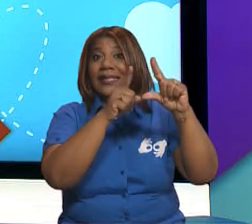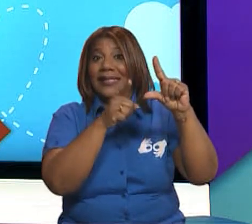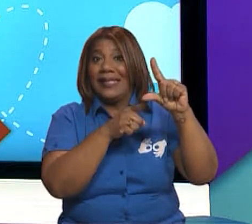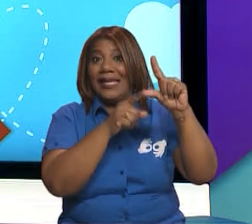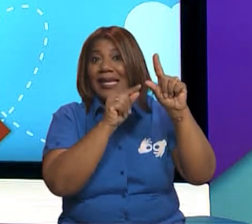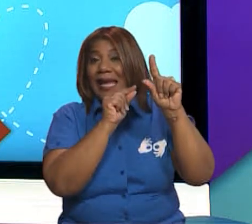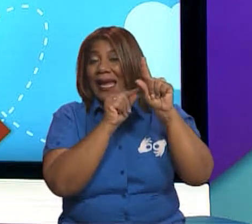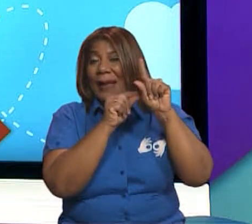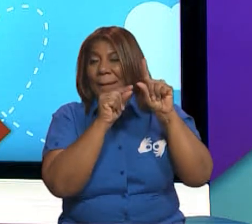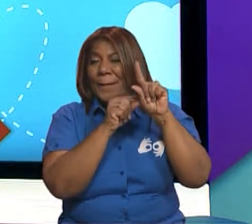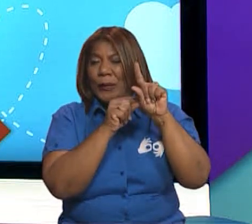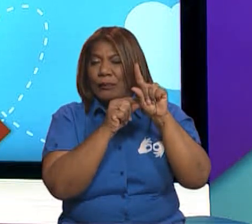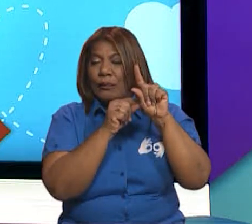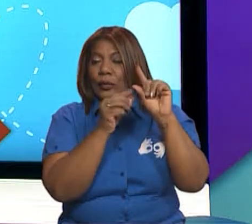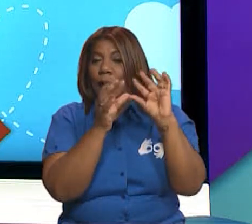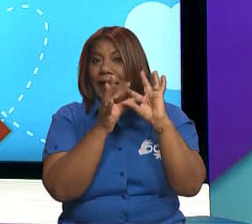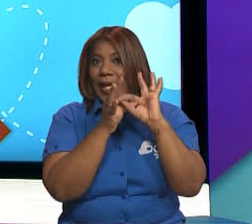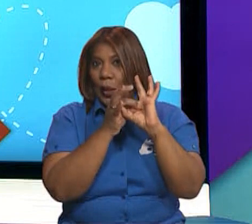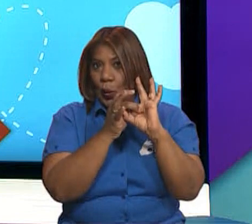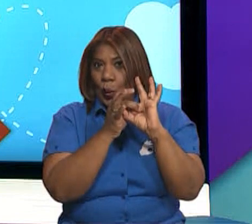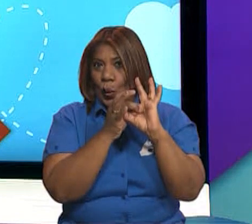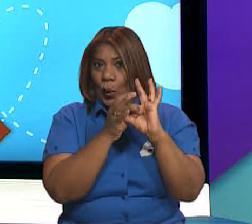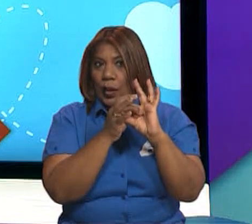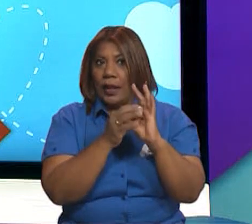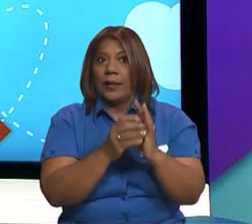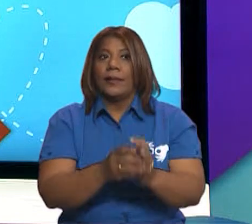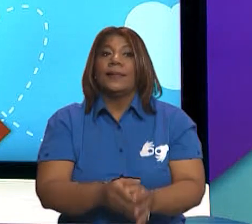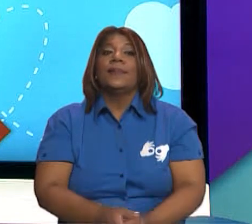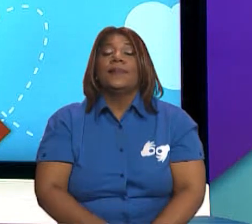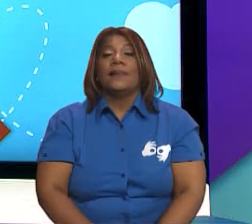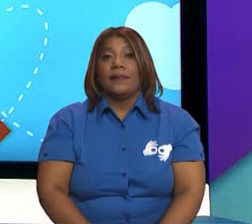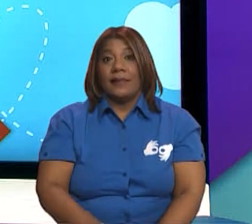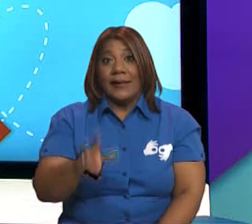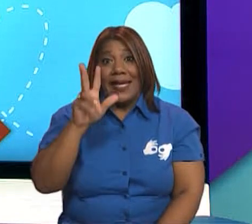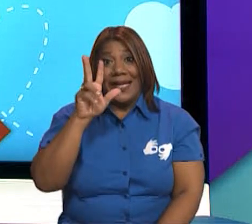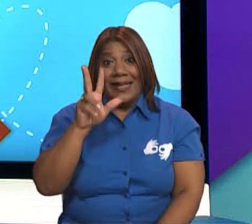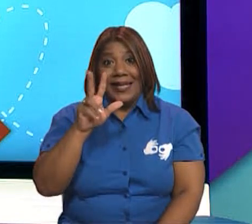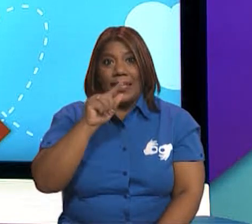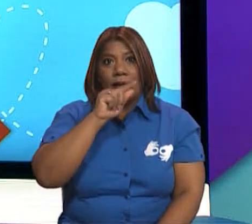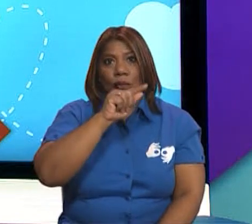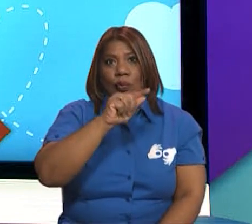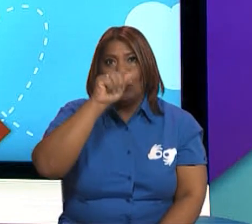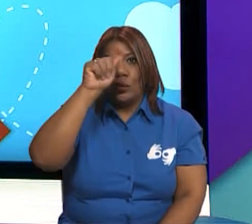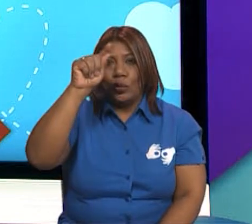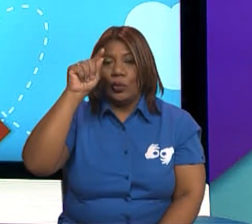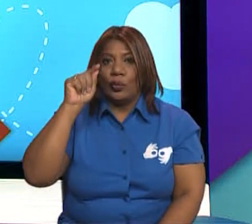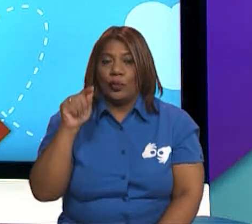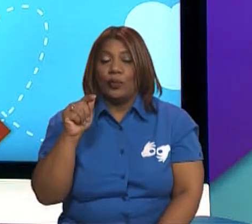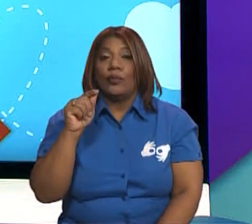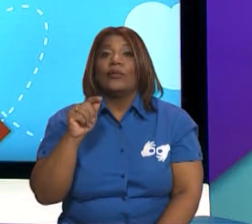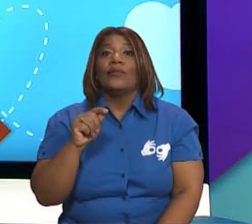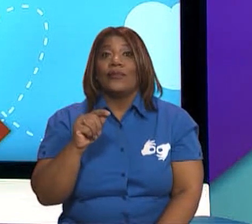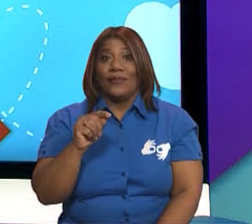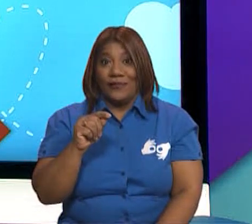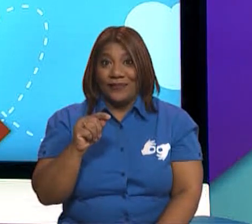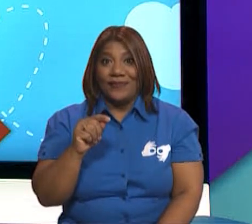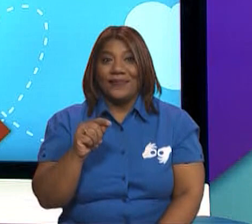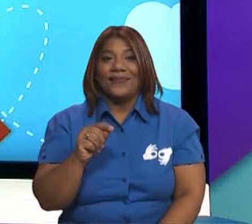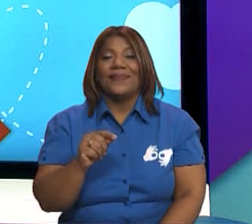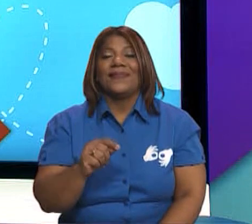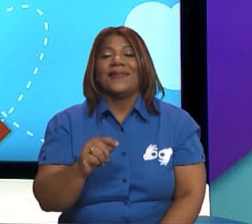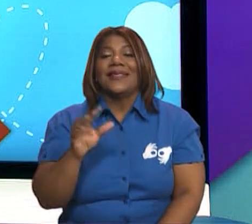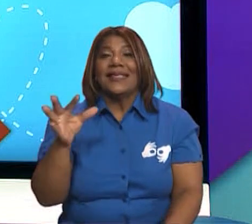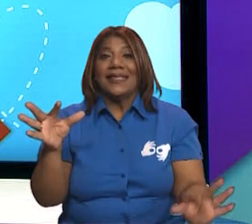está formado por tres lados, pero donde se unen, en esos puntos los vamos a llamar vértices. Significa que cada una de